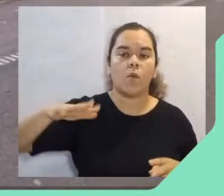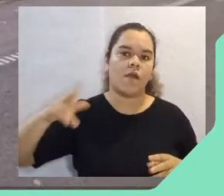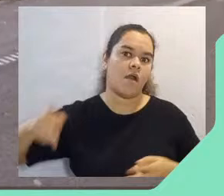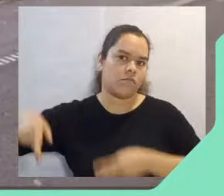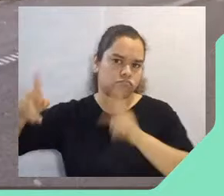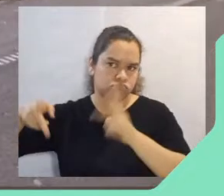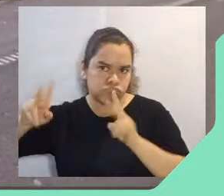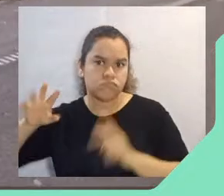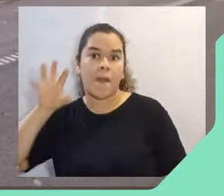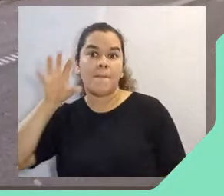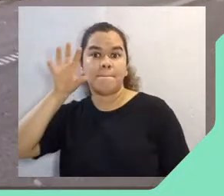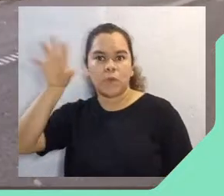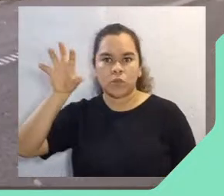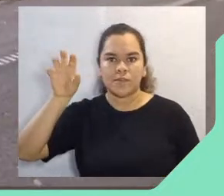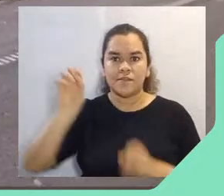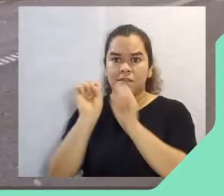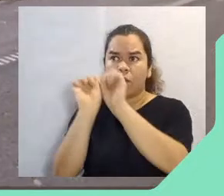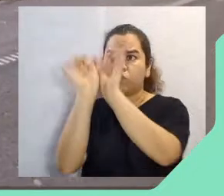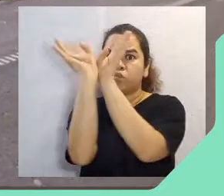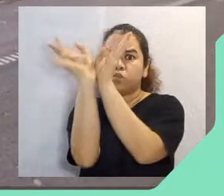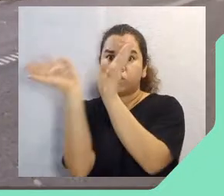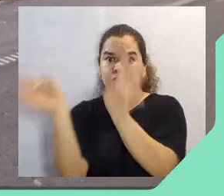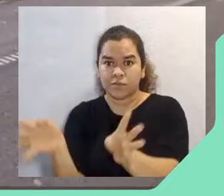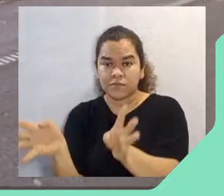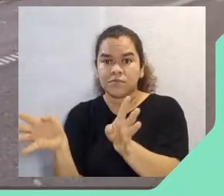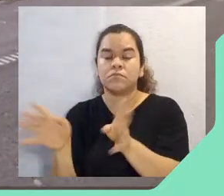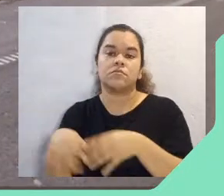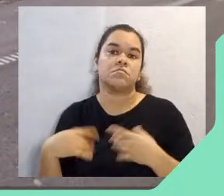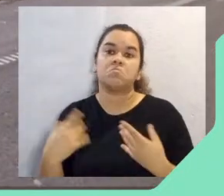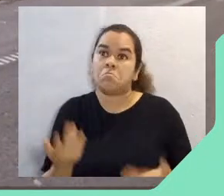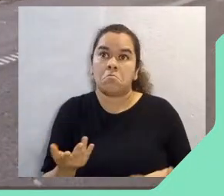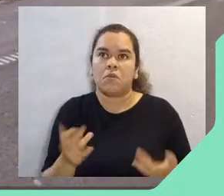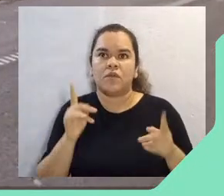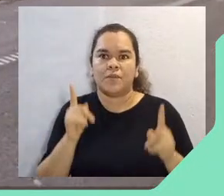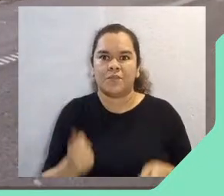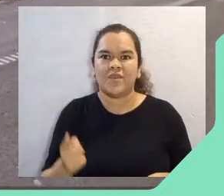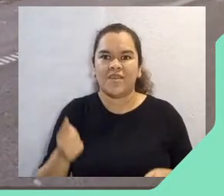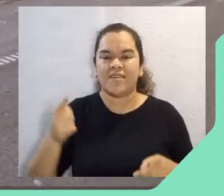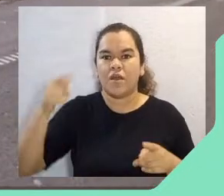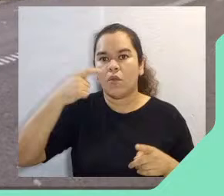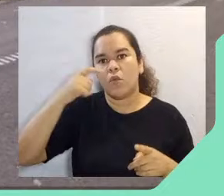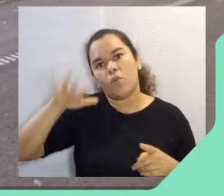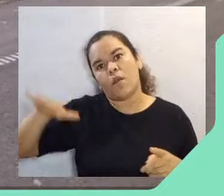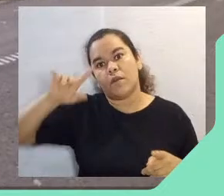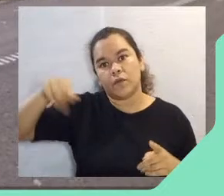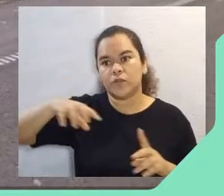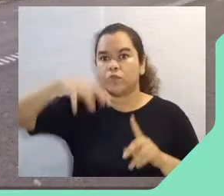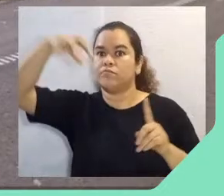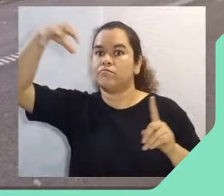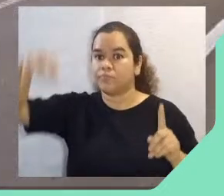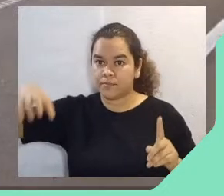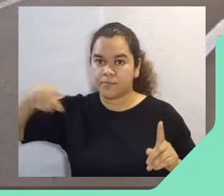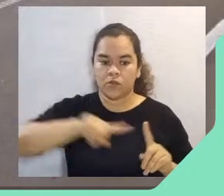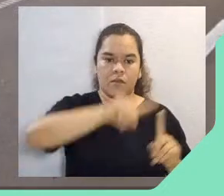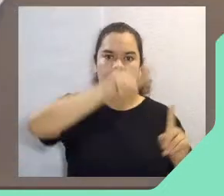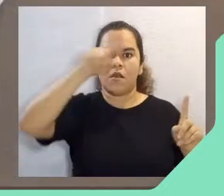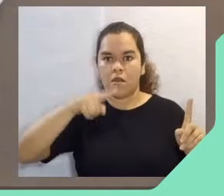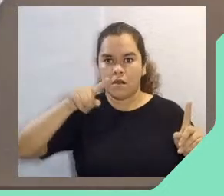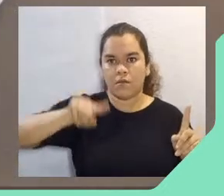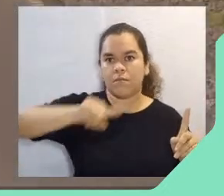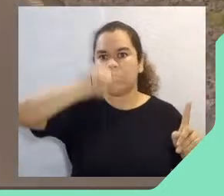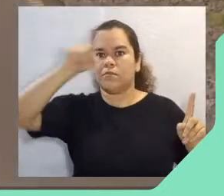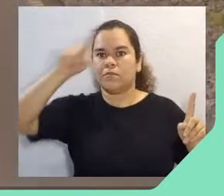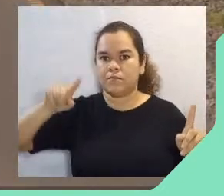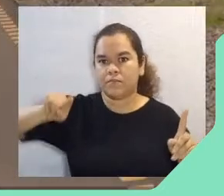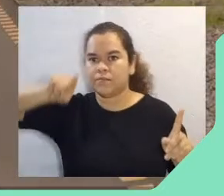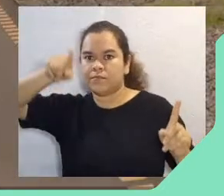provincias enteras. Y luego, a través de nuevas estaciones transformadoras, vamos a ir escalando los niveles de